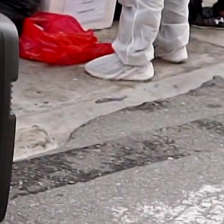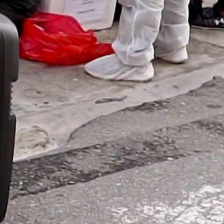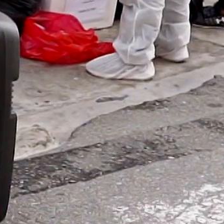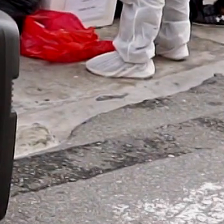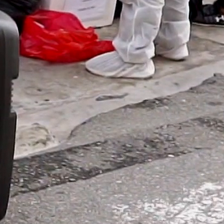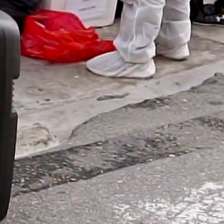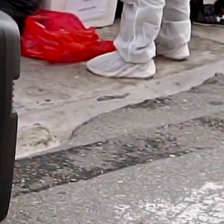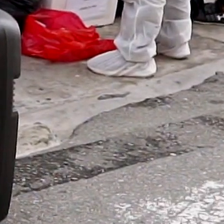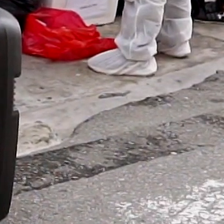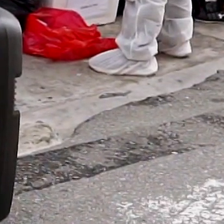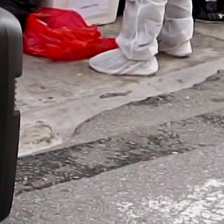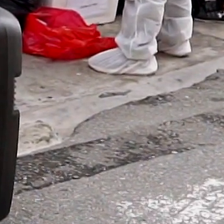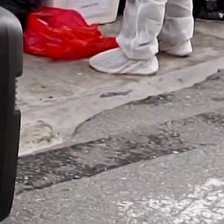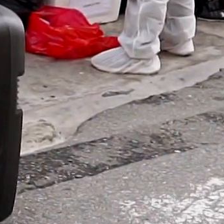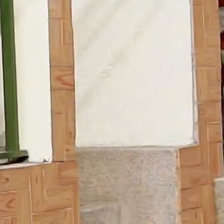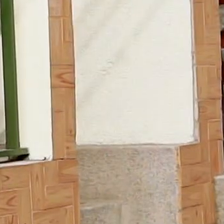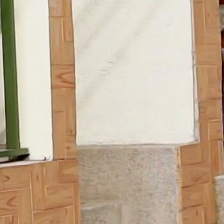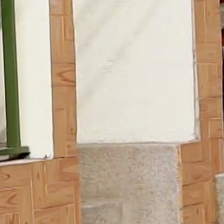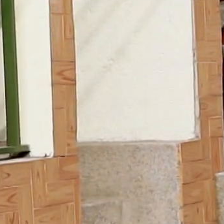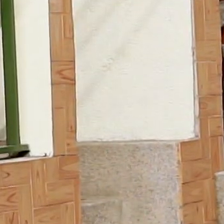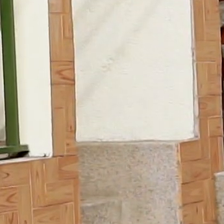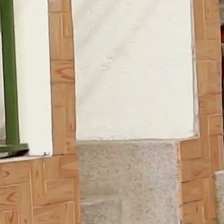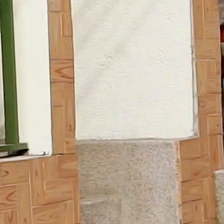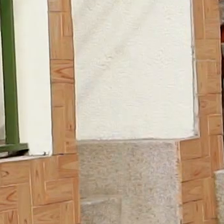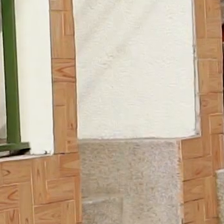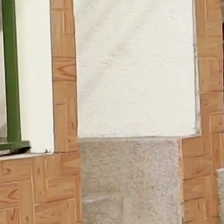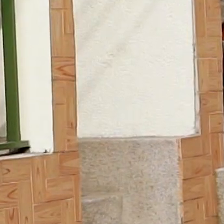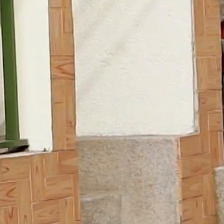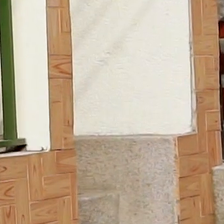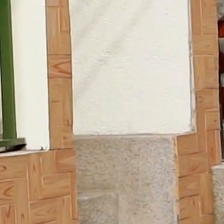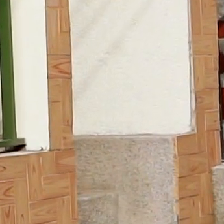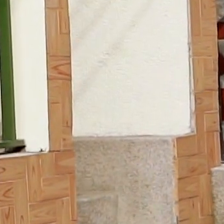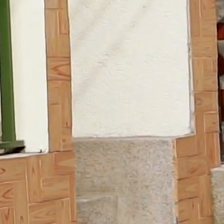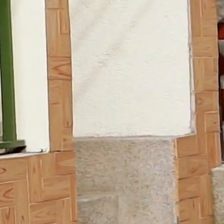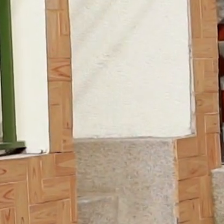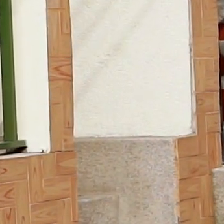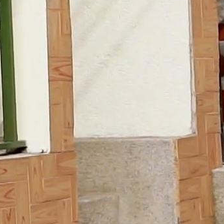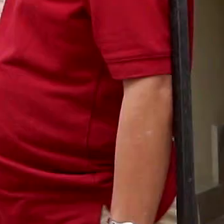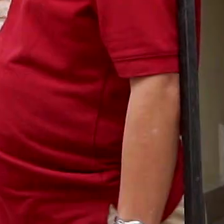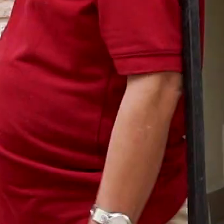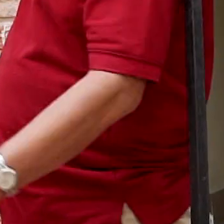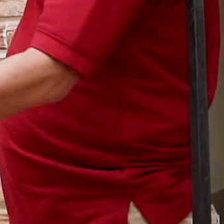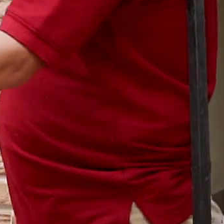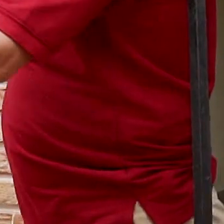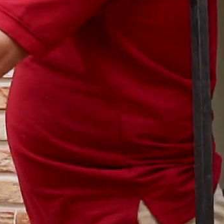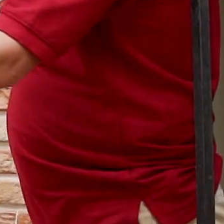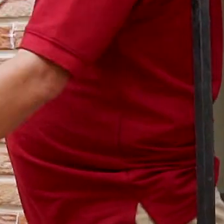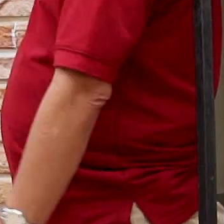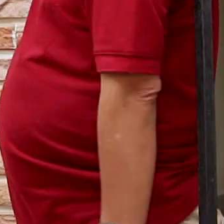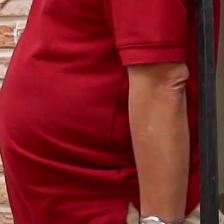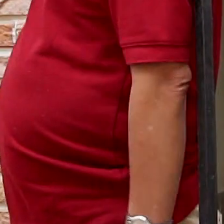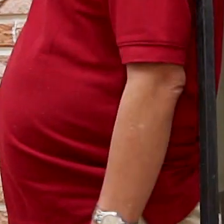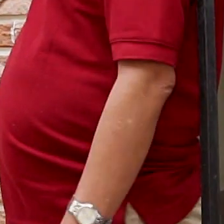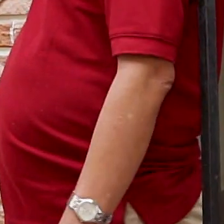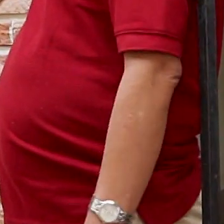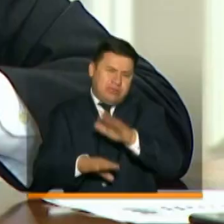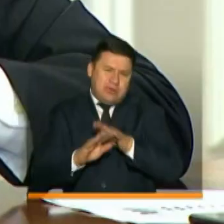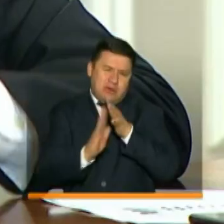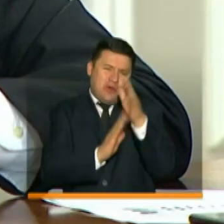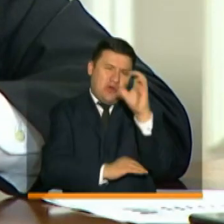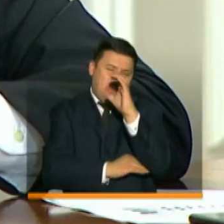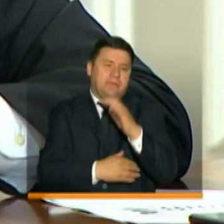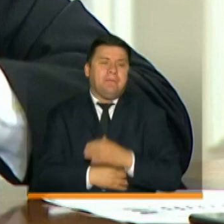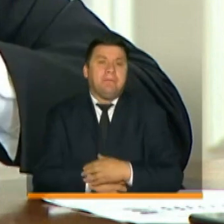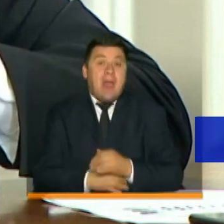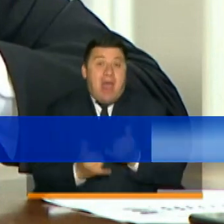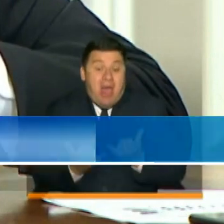Pero más allá de esperar los días para la recuperación, insiste el ministro Ruiz, que la primera decisión que hay que tomar es aislarse. En